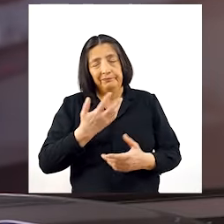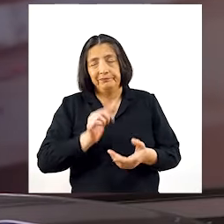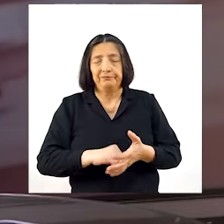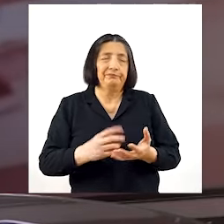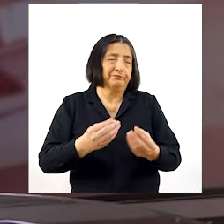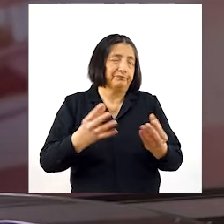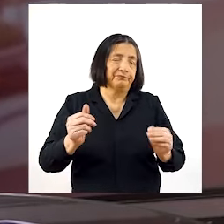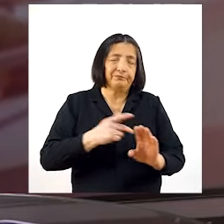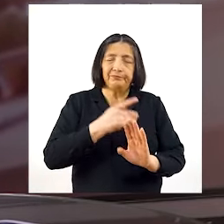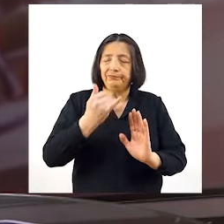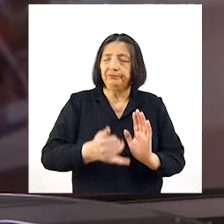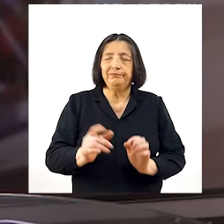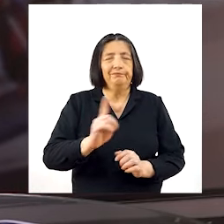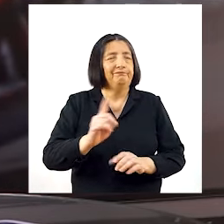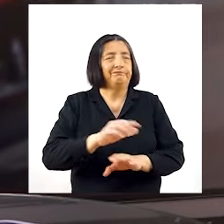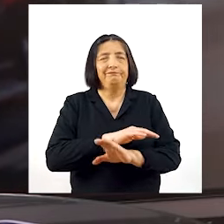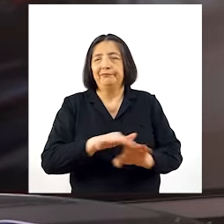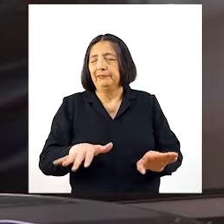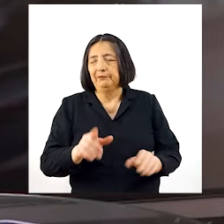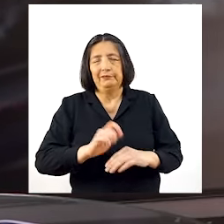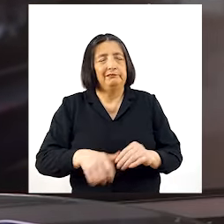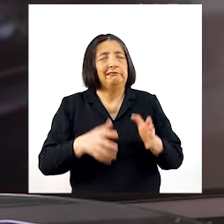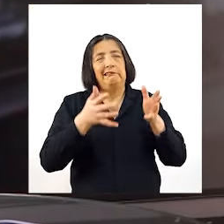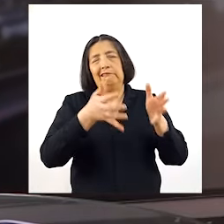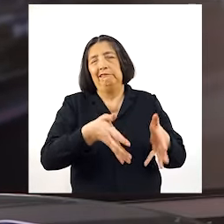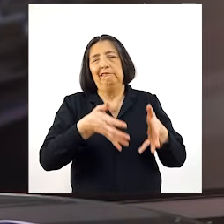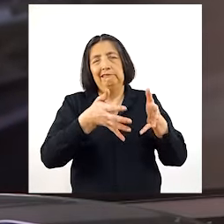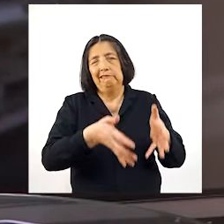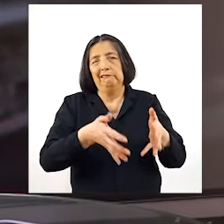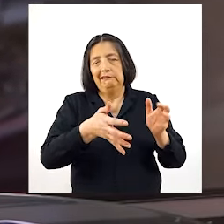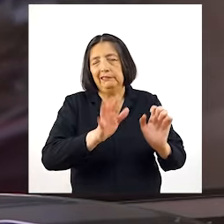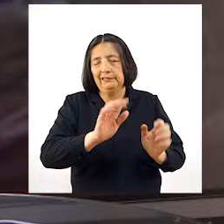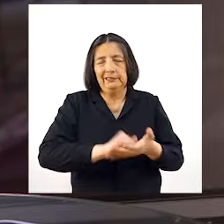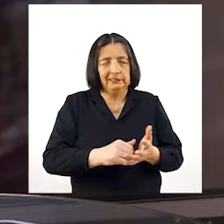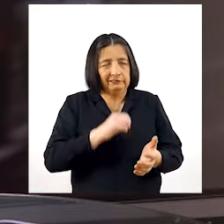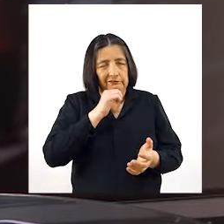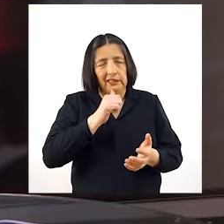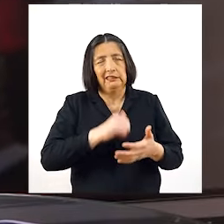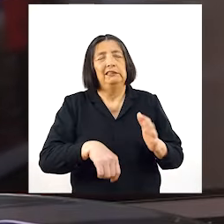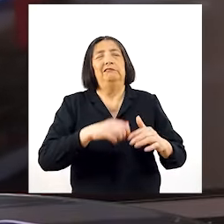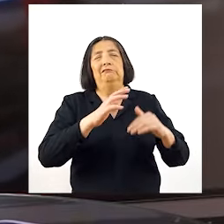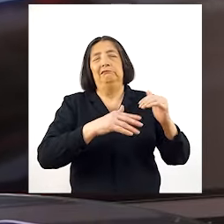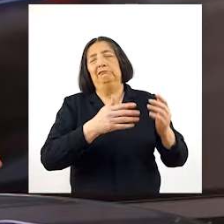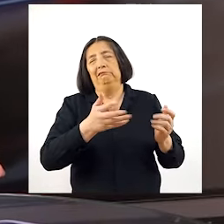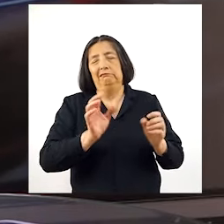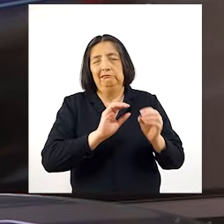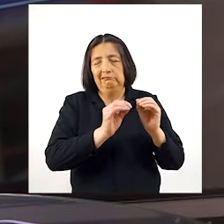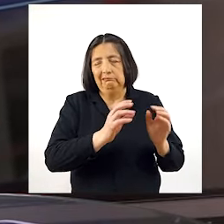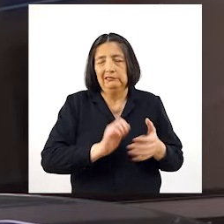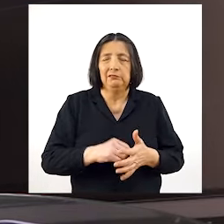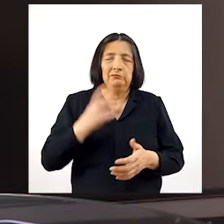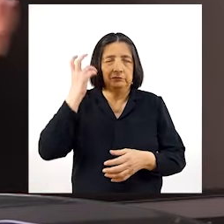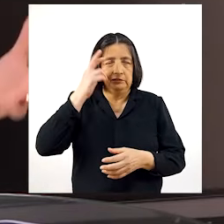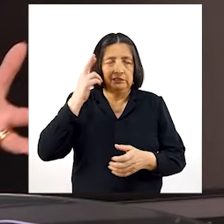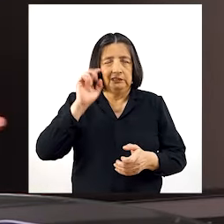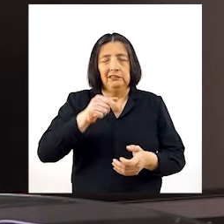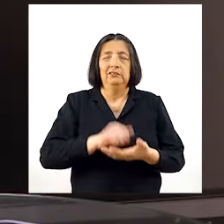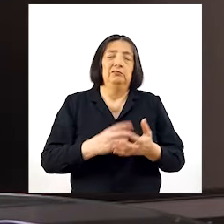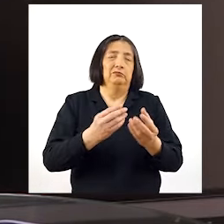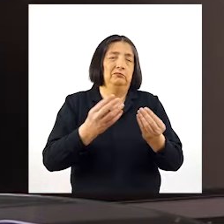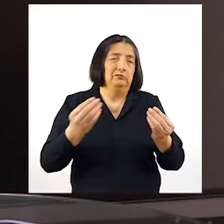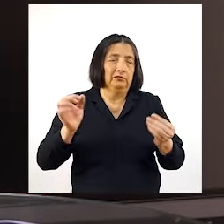lamentablemente muchos de estos proyectos no se han culminado, se encuentran en calidad de abandono, y eso ha